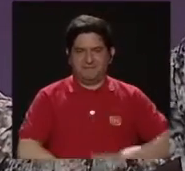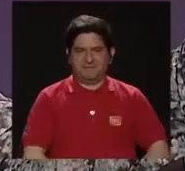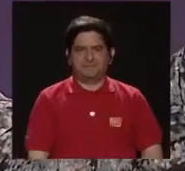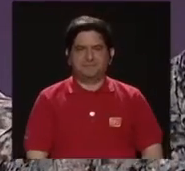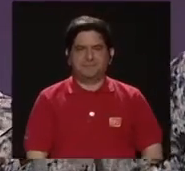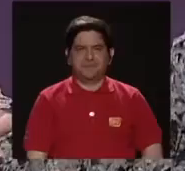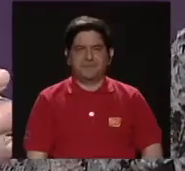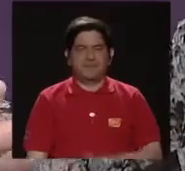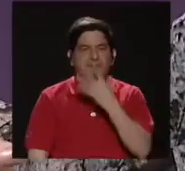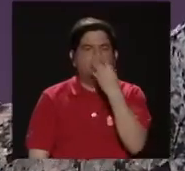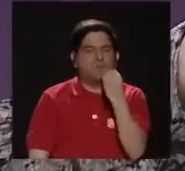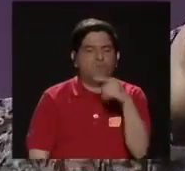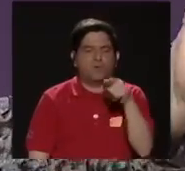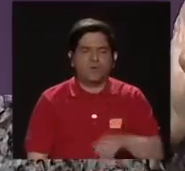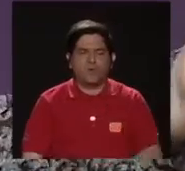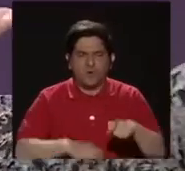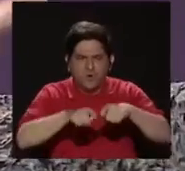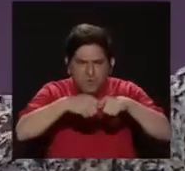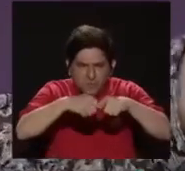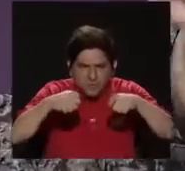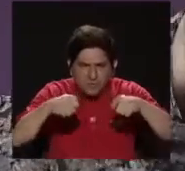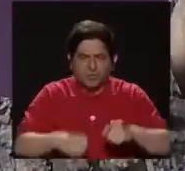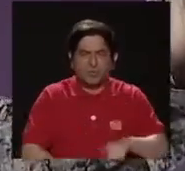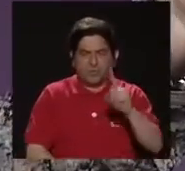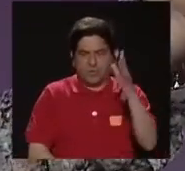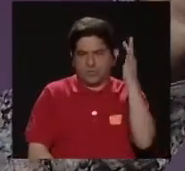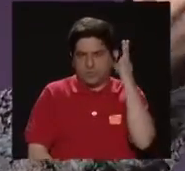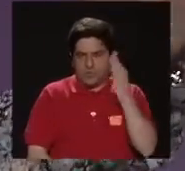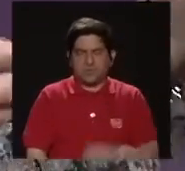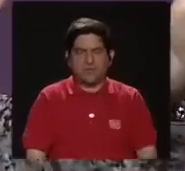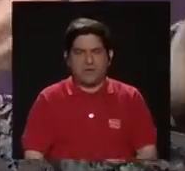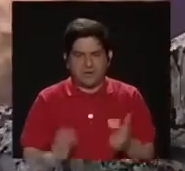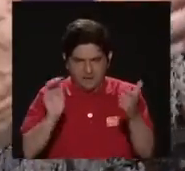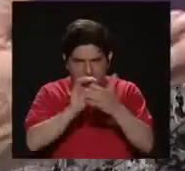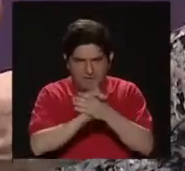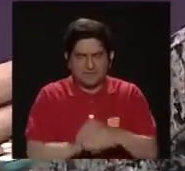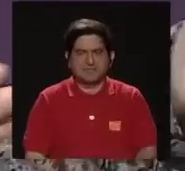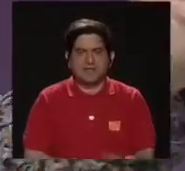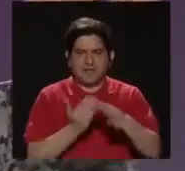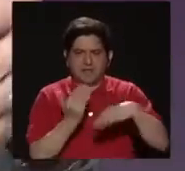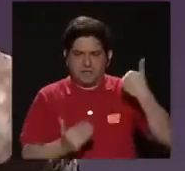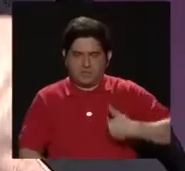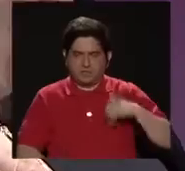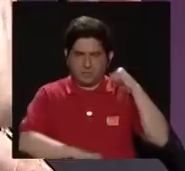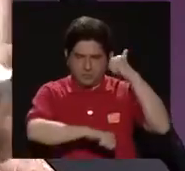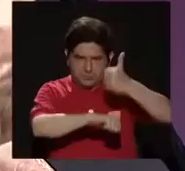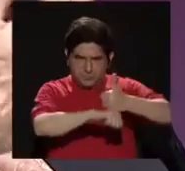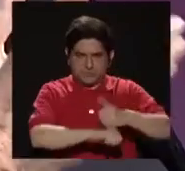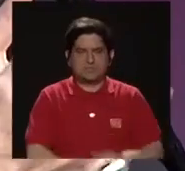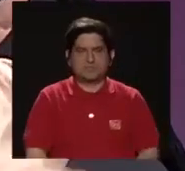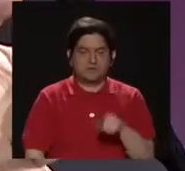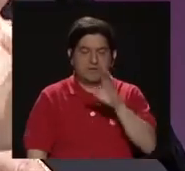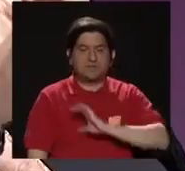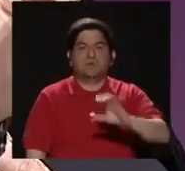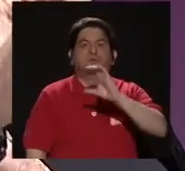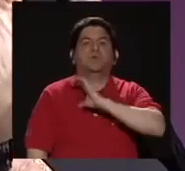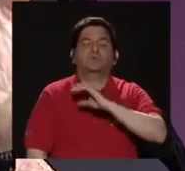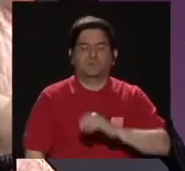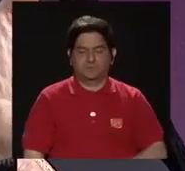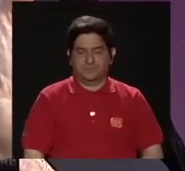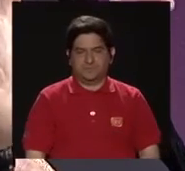un lobo atado cuando una de las mujeres está casada, el marido le quiere imponer una conducta.